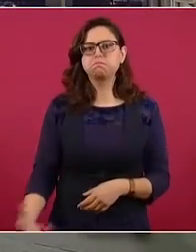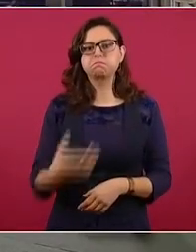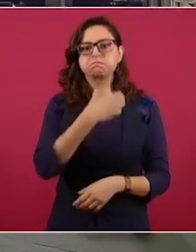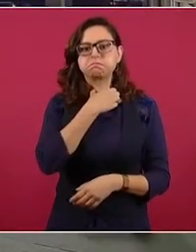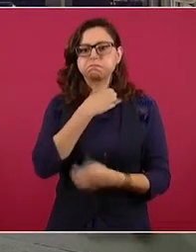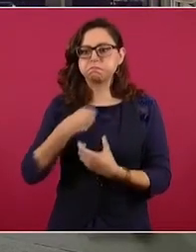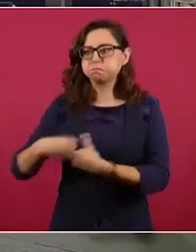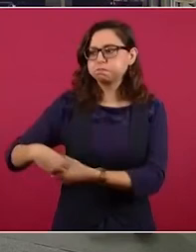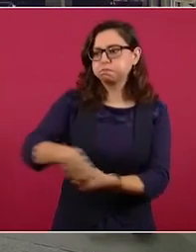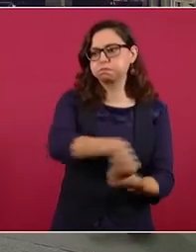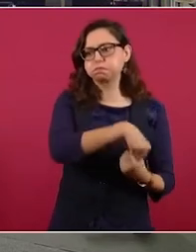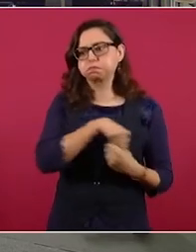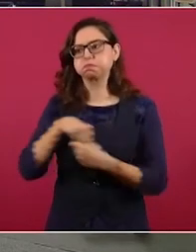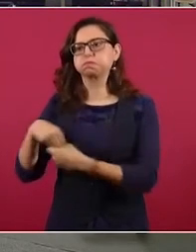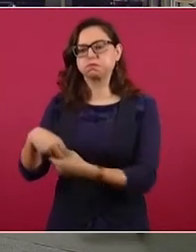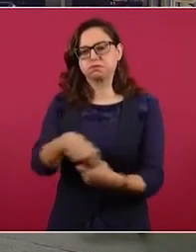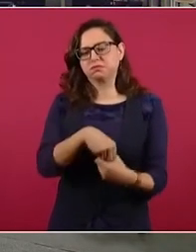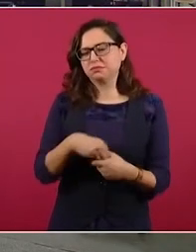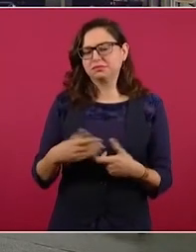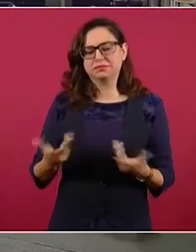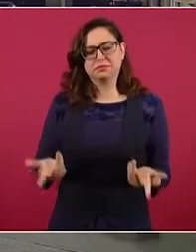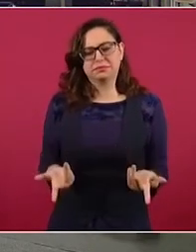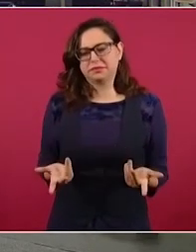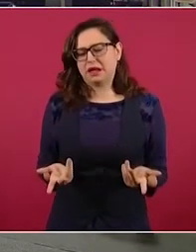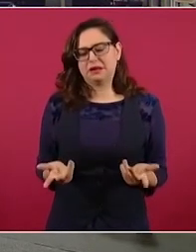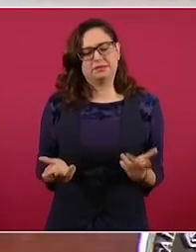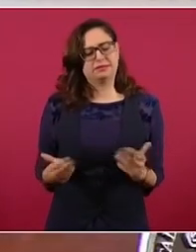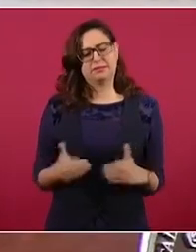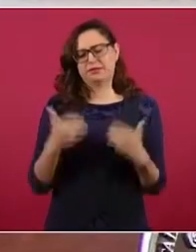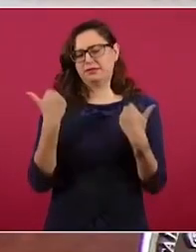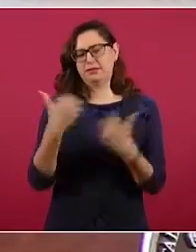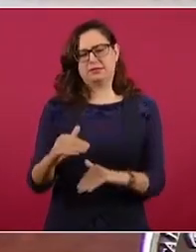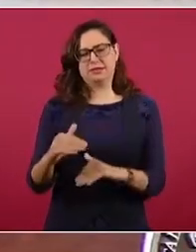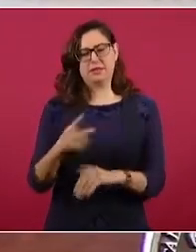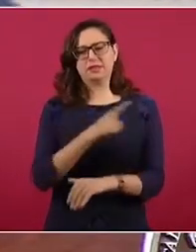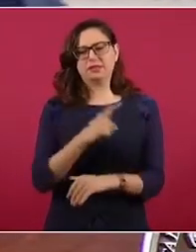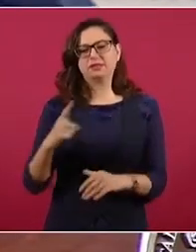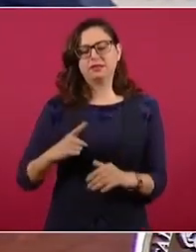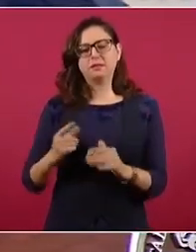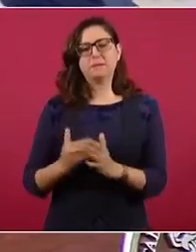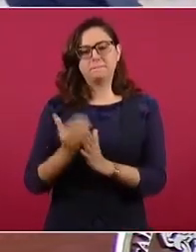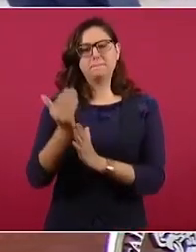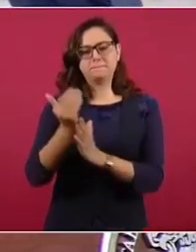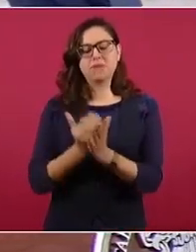Entonces, es el número de vuelos y